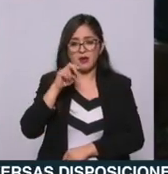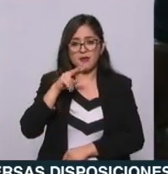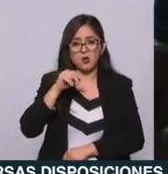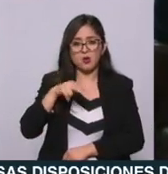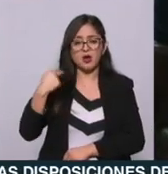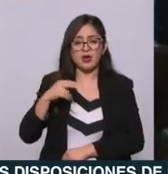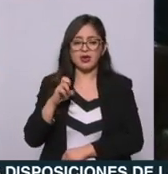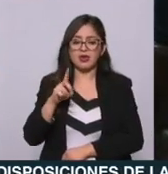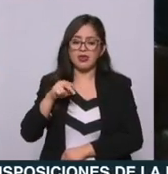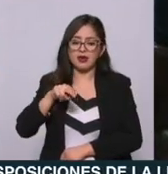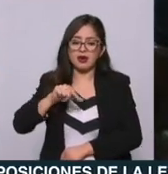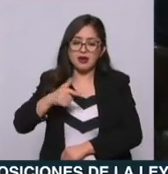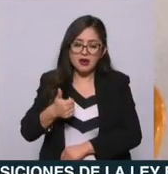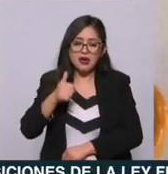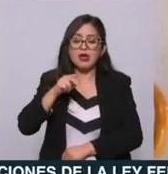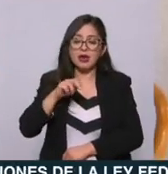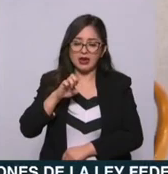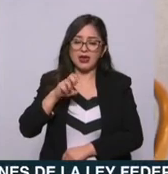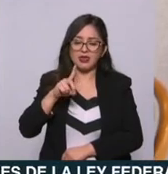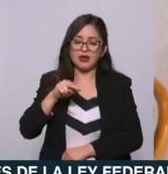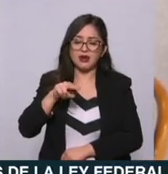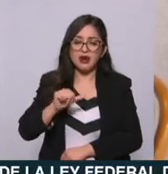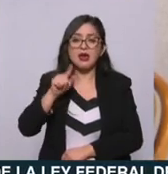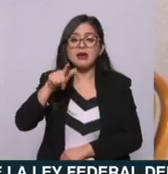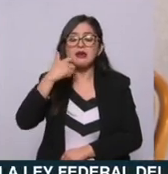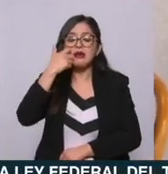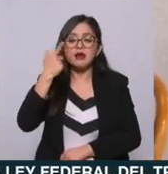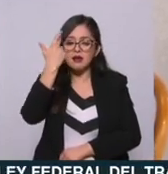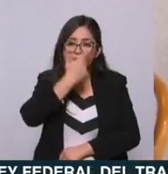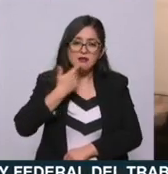estudio se pretende realizar cada año y no solo con este